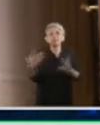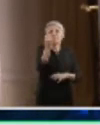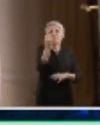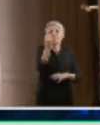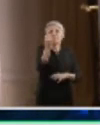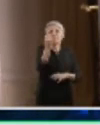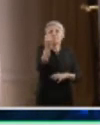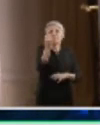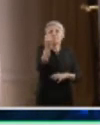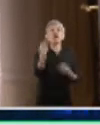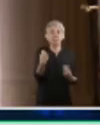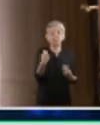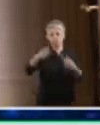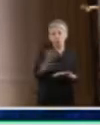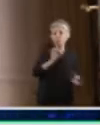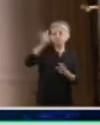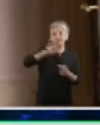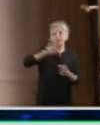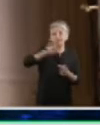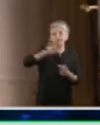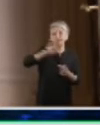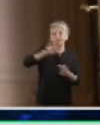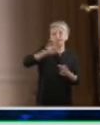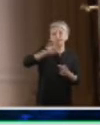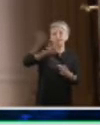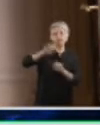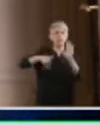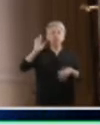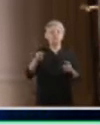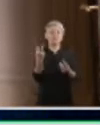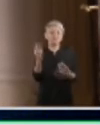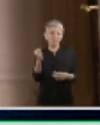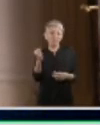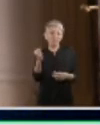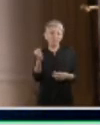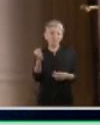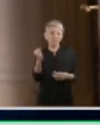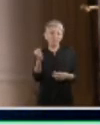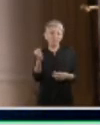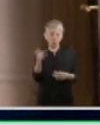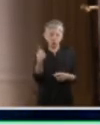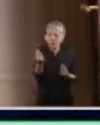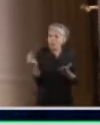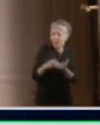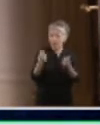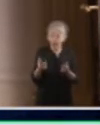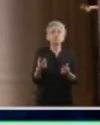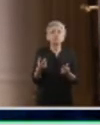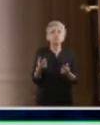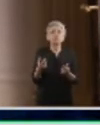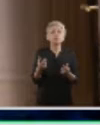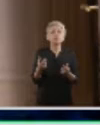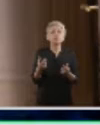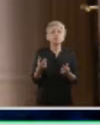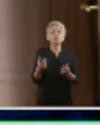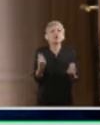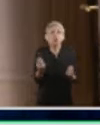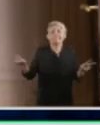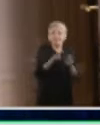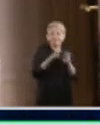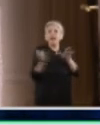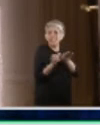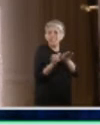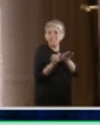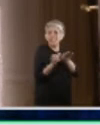su satisfacción por la convocatoria para el Ministerio de Economía de Silvina Batakis. Así que